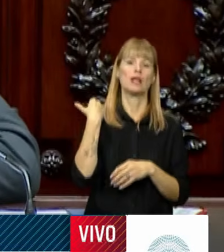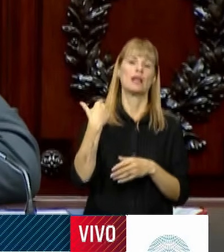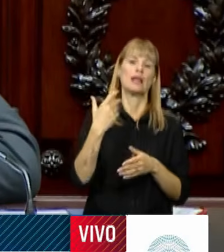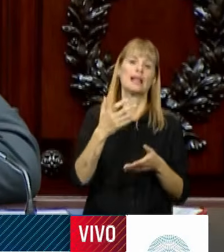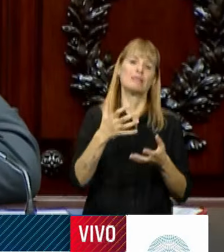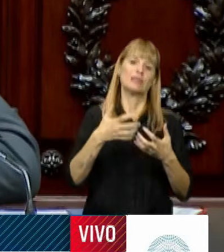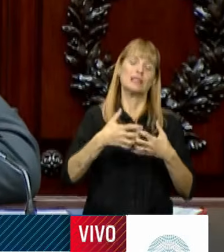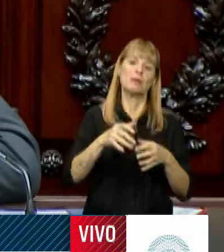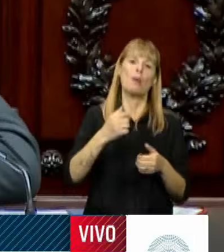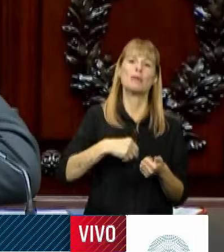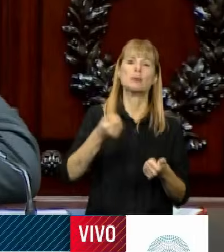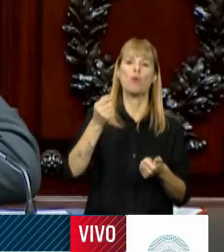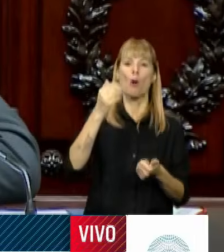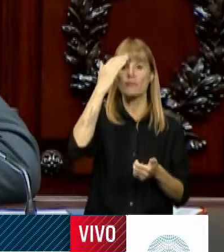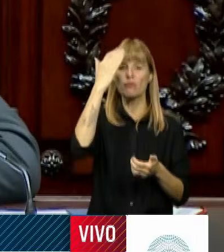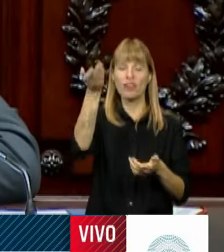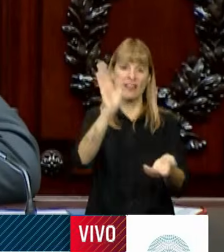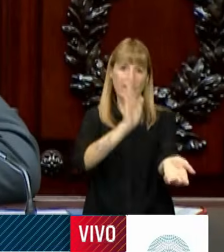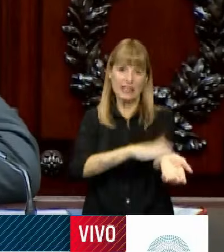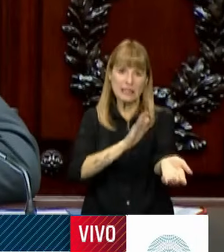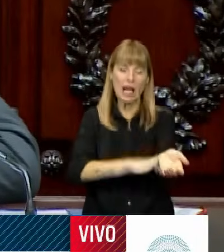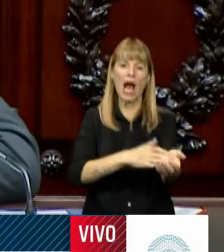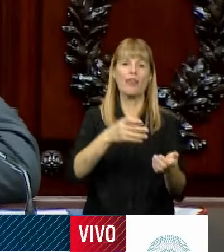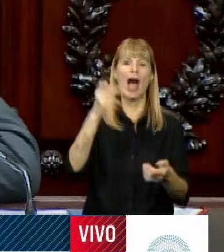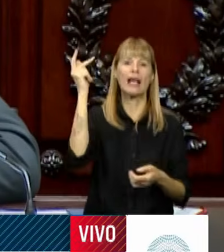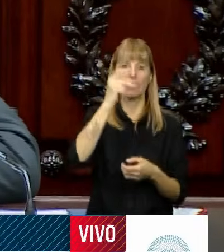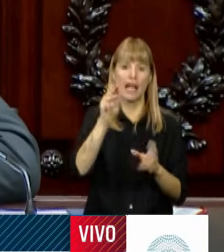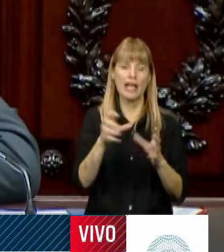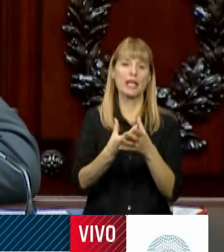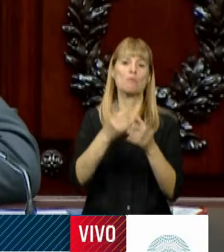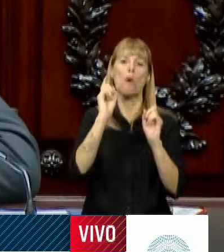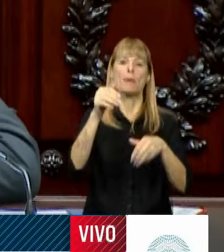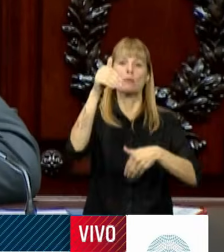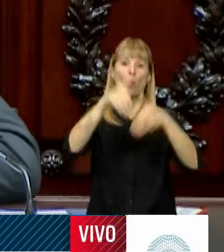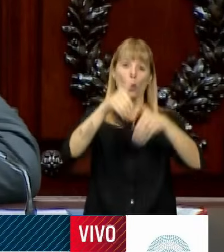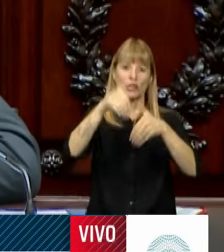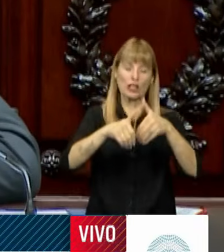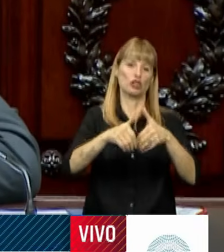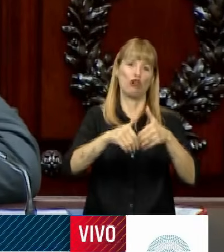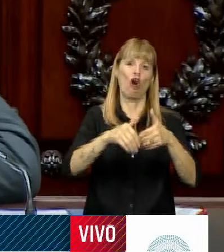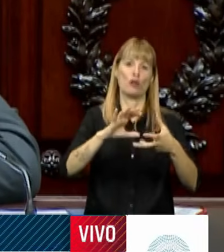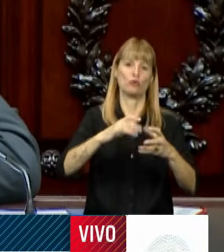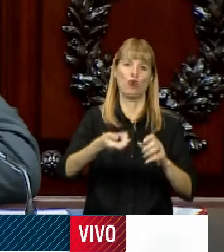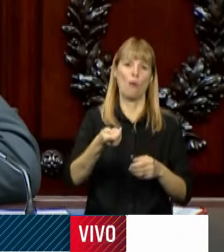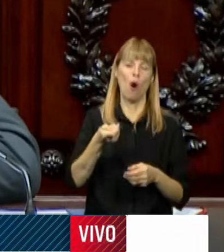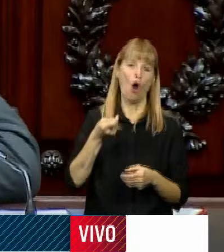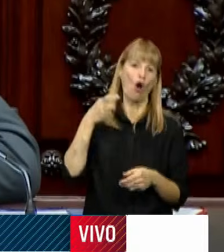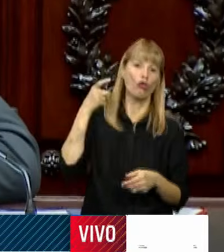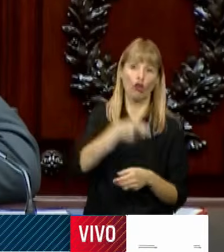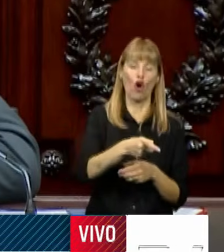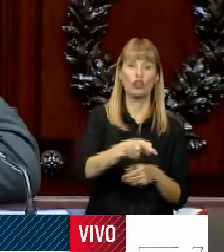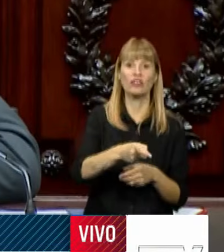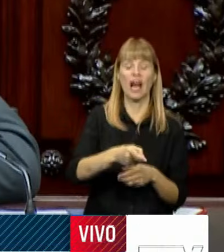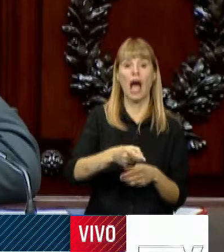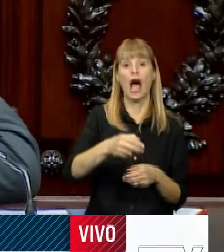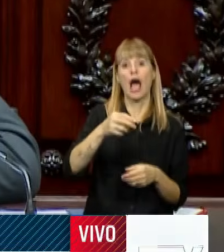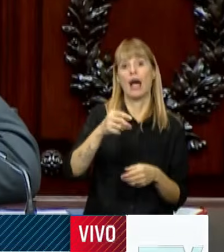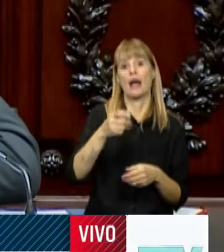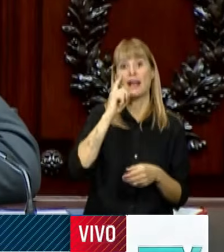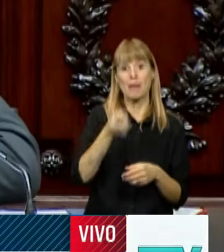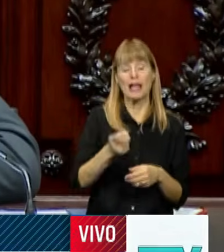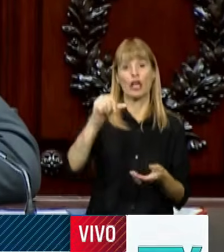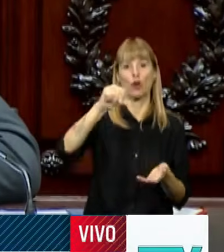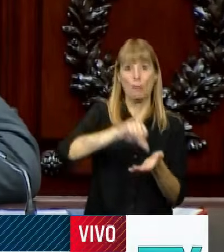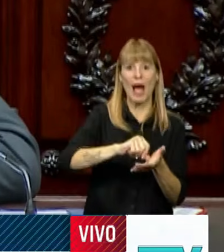el kirchnerismo y la izquierda ejecutaron en plena campaña electoral. El riesgo país se disparó impulsado por las amenazas